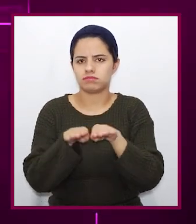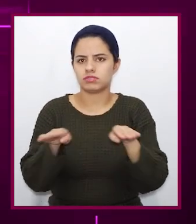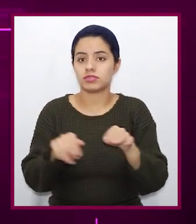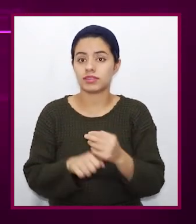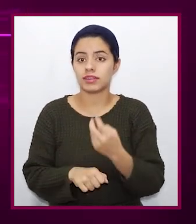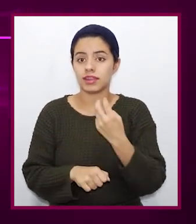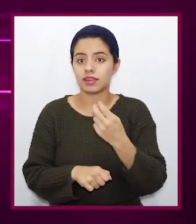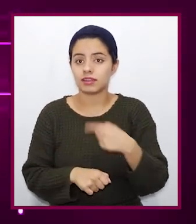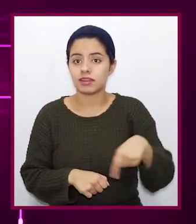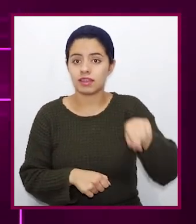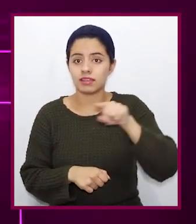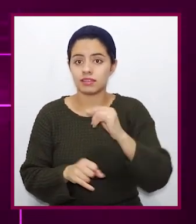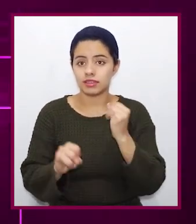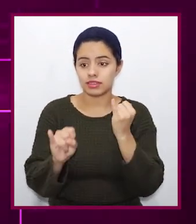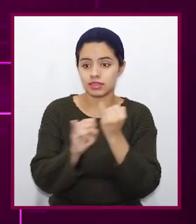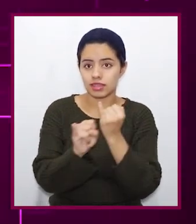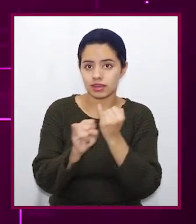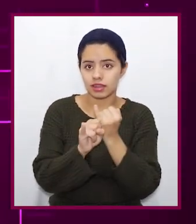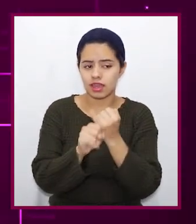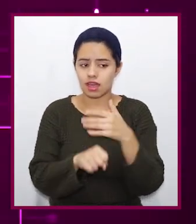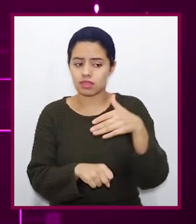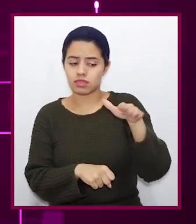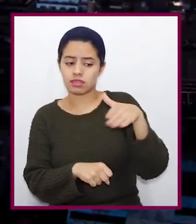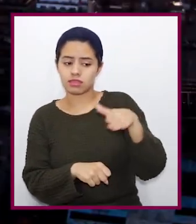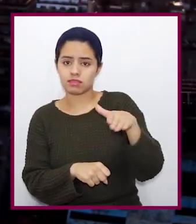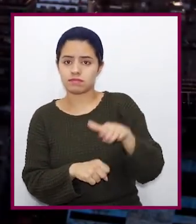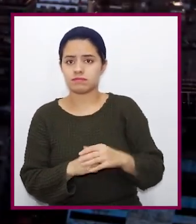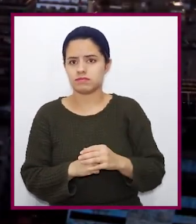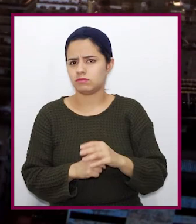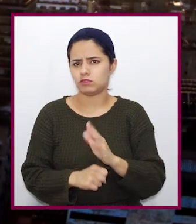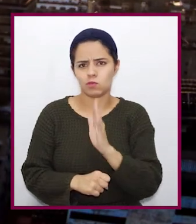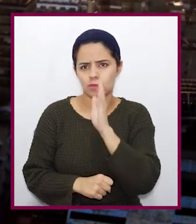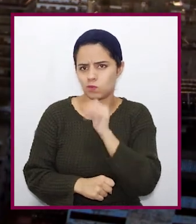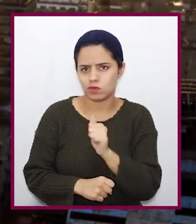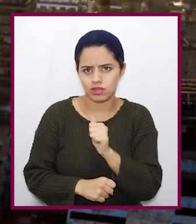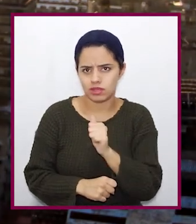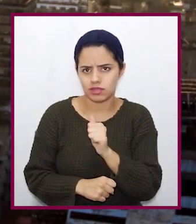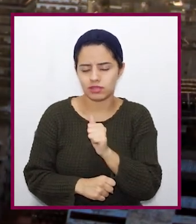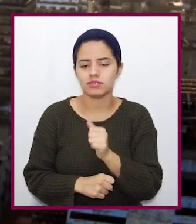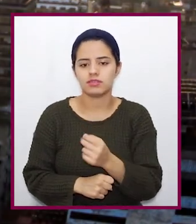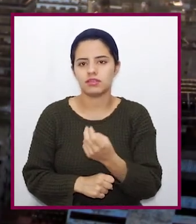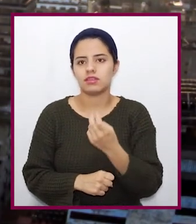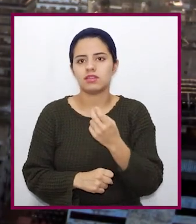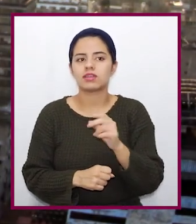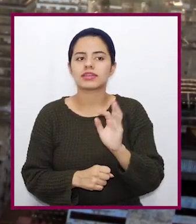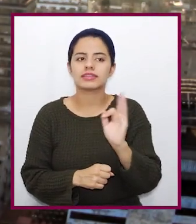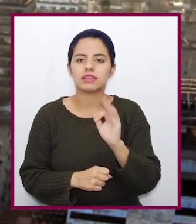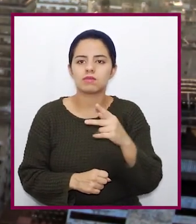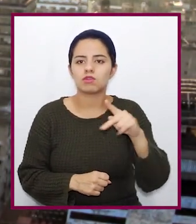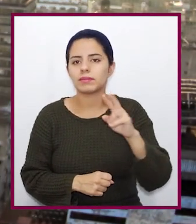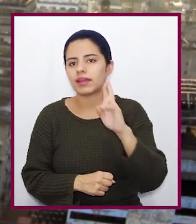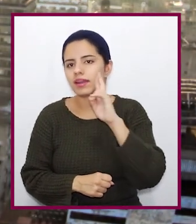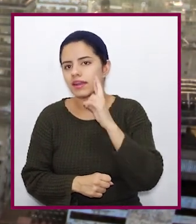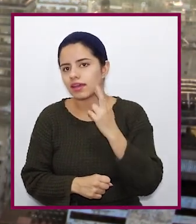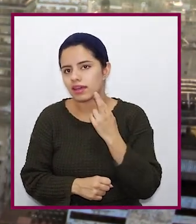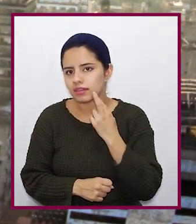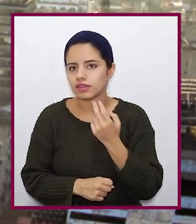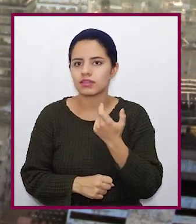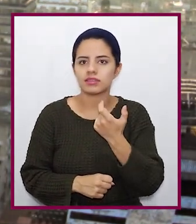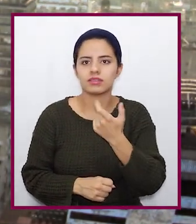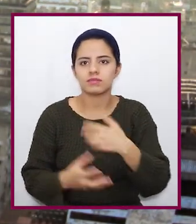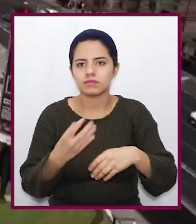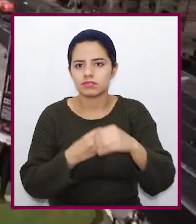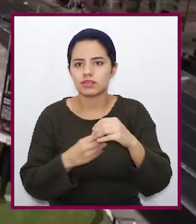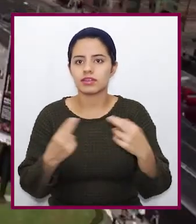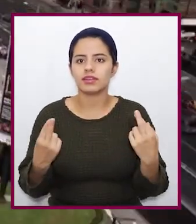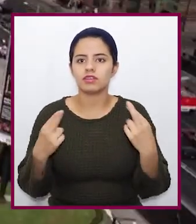Internet tienen prohibido discriminar a cualquier ciudadano o ciudadana por motivos étnicos, económicos, religiosos